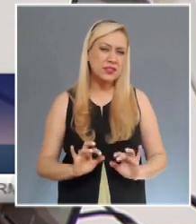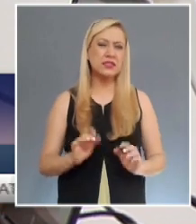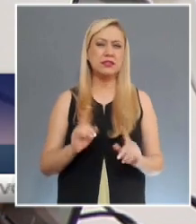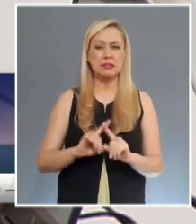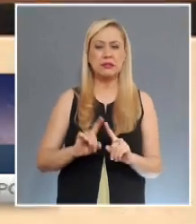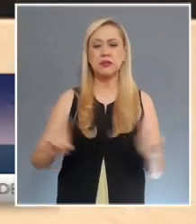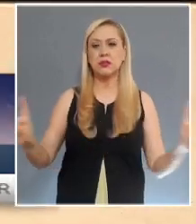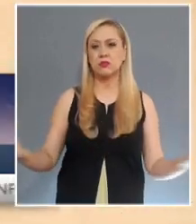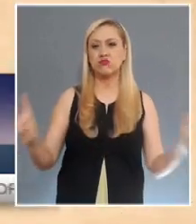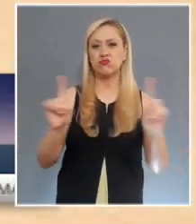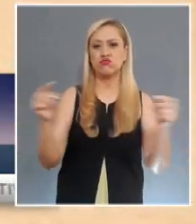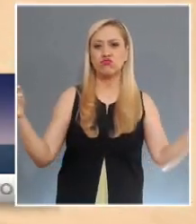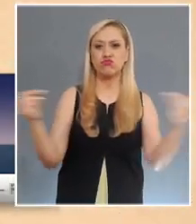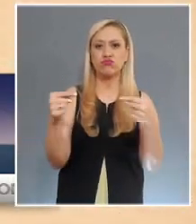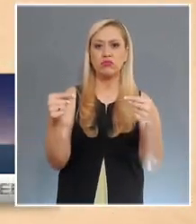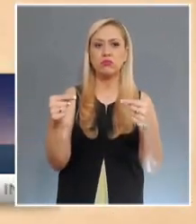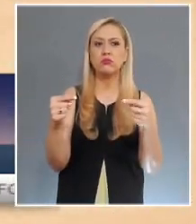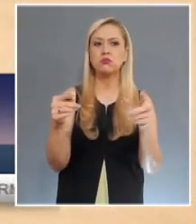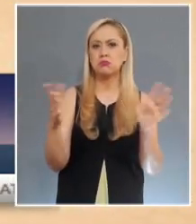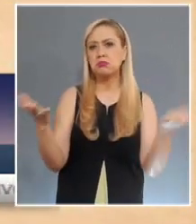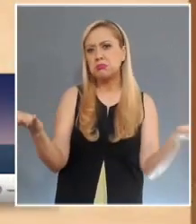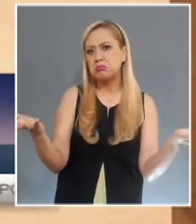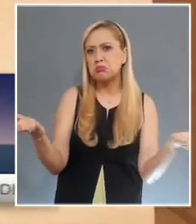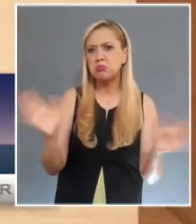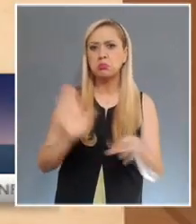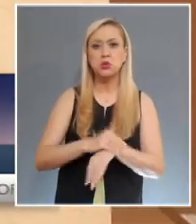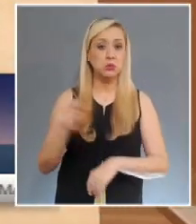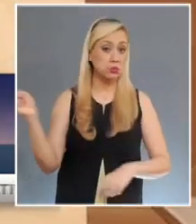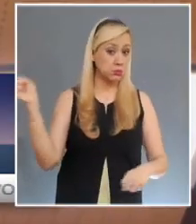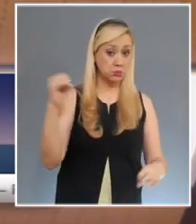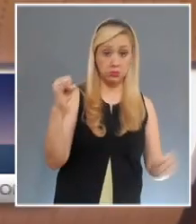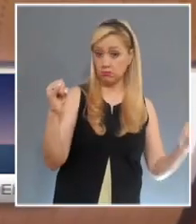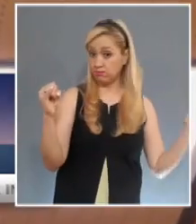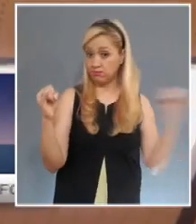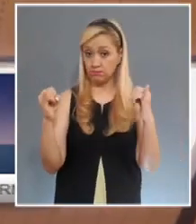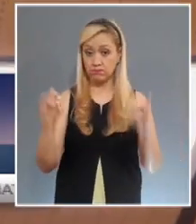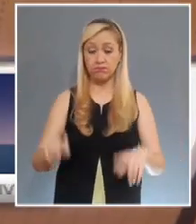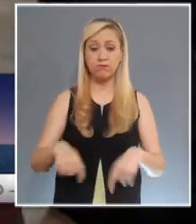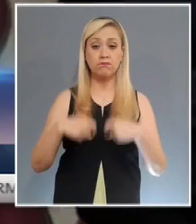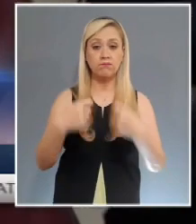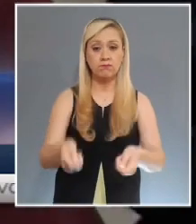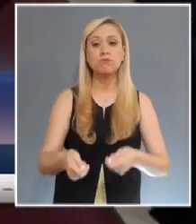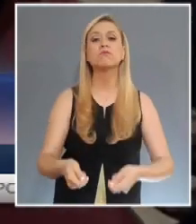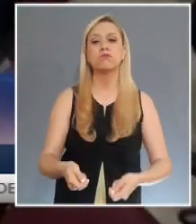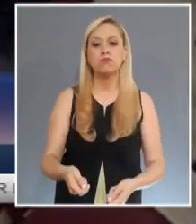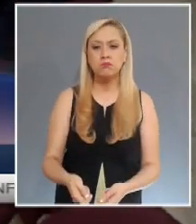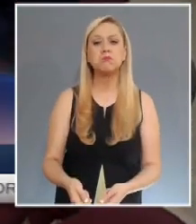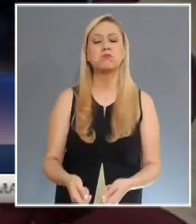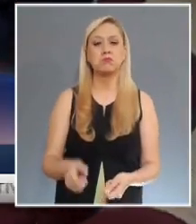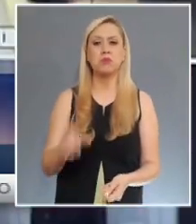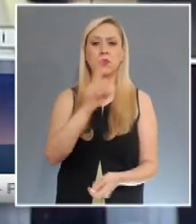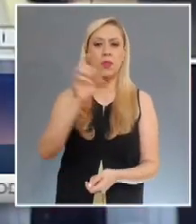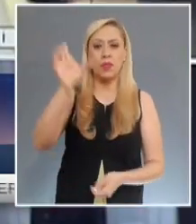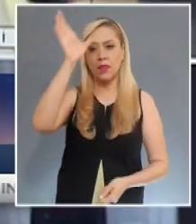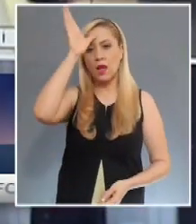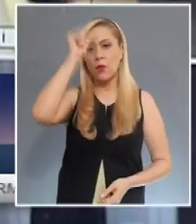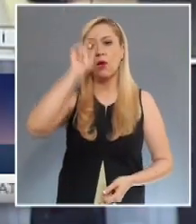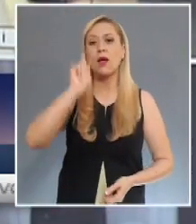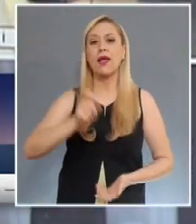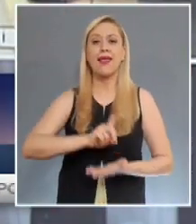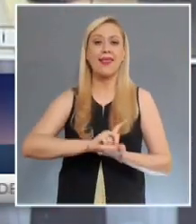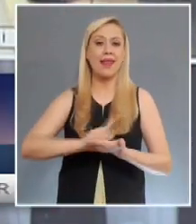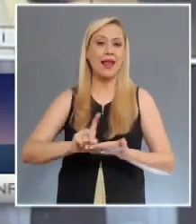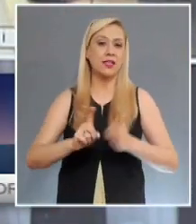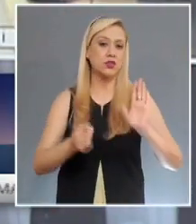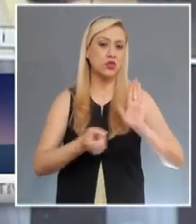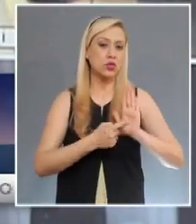de determinar si el consentimiento otorgado para ese efecto fue de conformidad con el derecho a acceder plenamente a